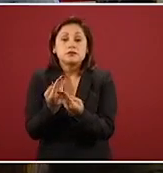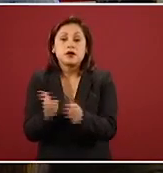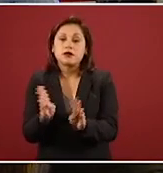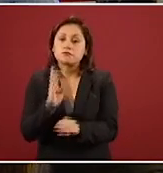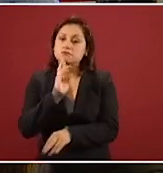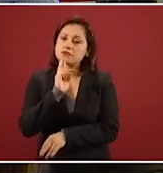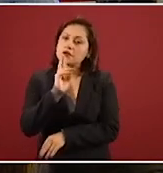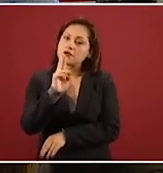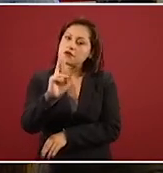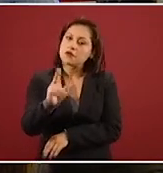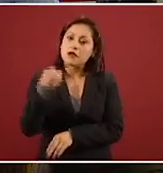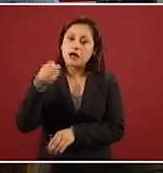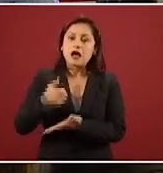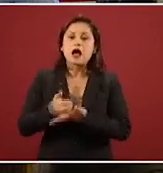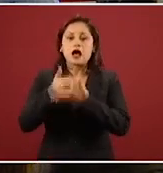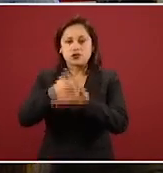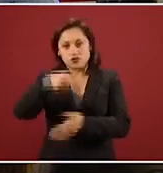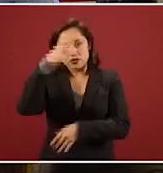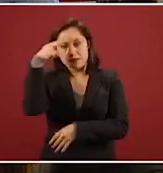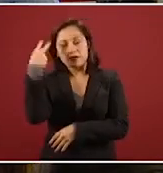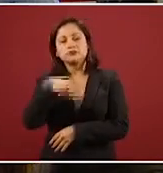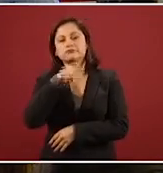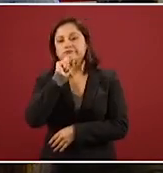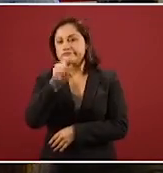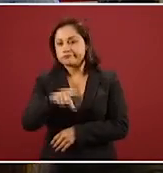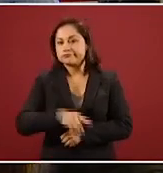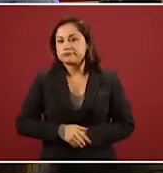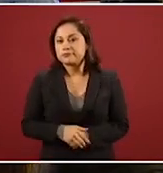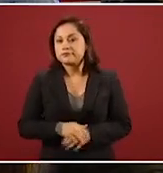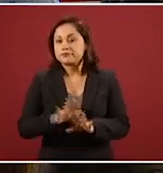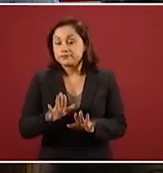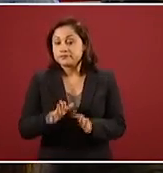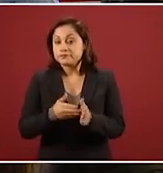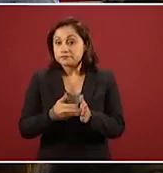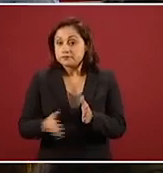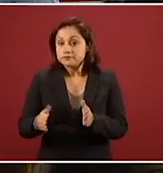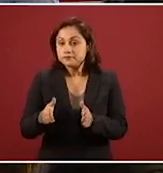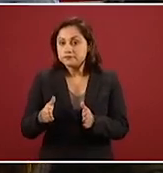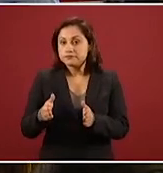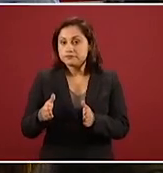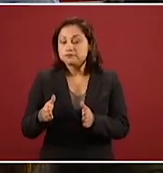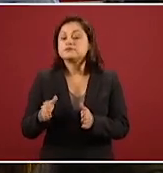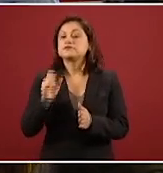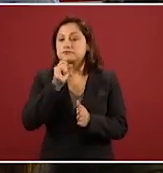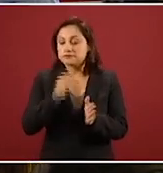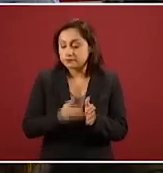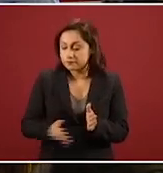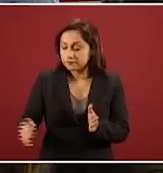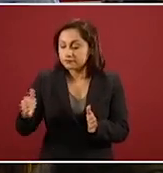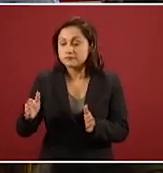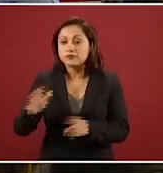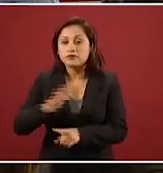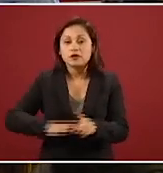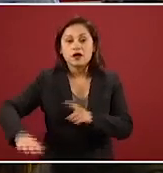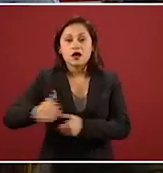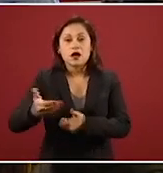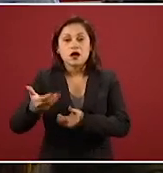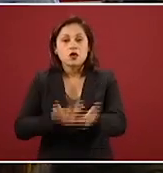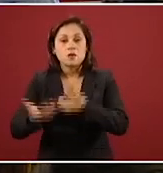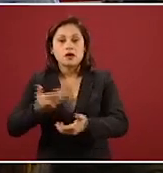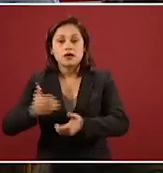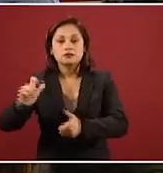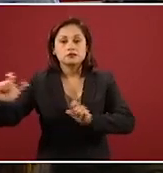traer beneficios a México. Y da, como ya se dijo acá, certidumbre al comercio y a las inversiones,